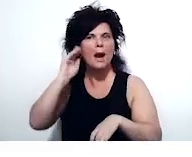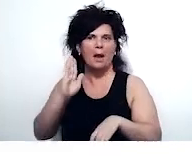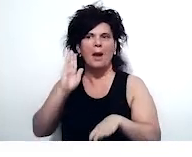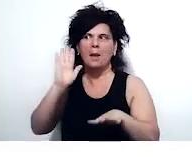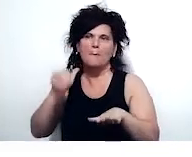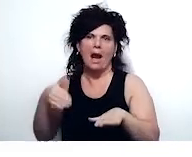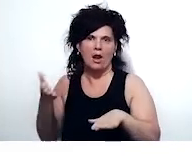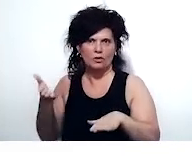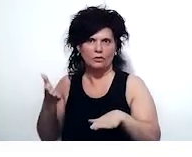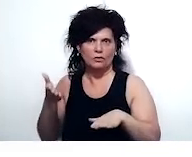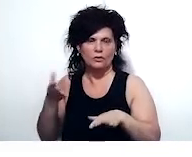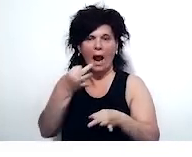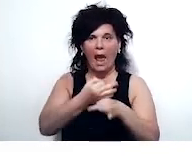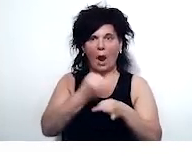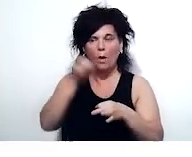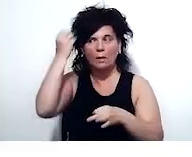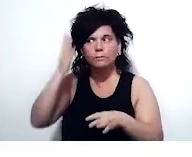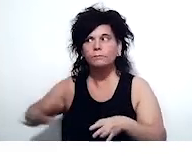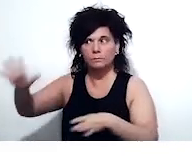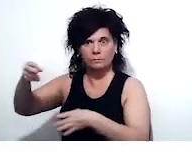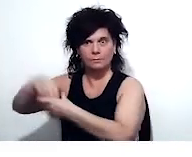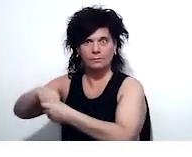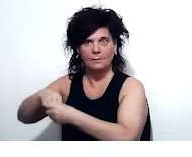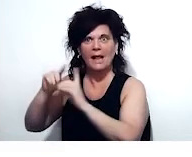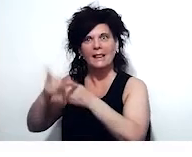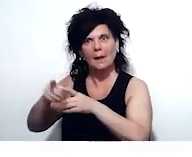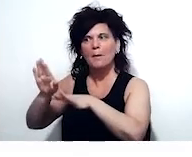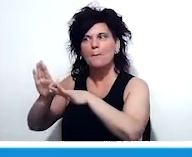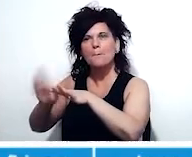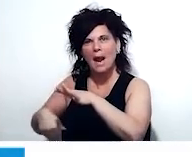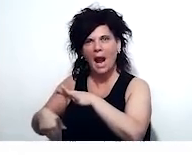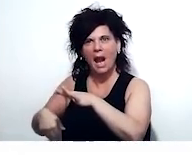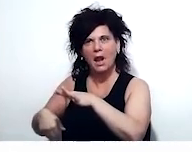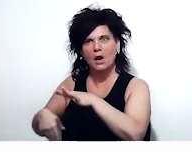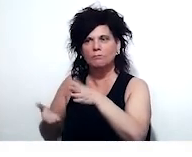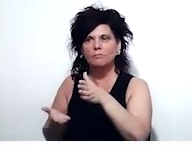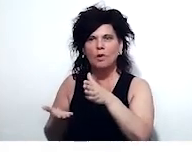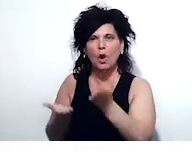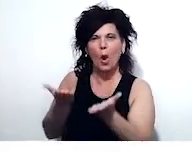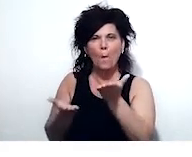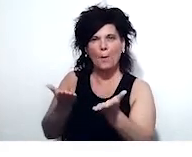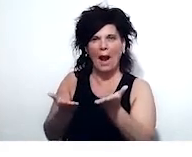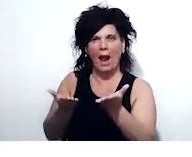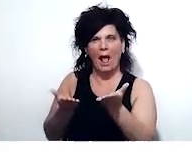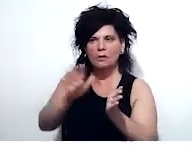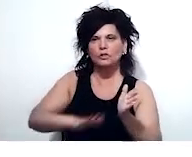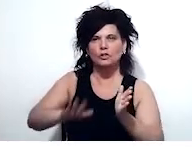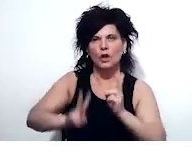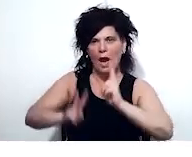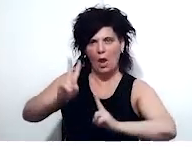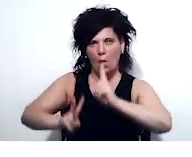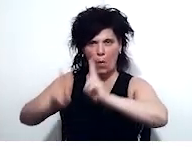menor. En las escuelas rurales también es menor que en las áreas urbanas. Ahora vamos a ver el tema de las